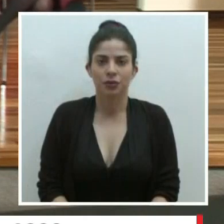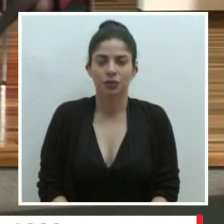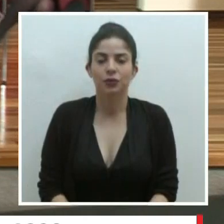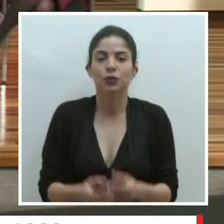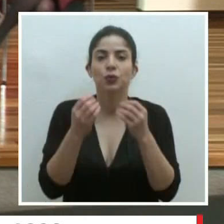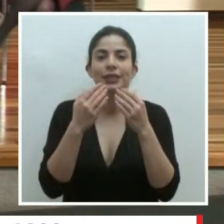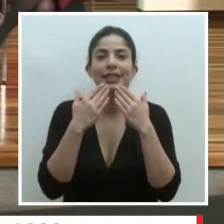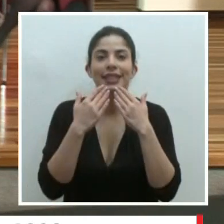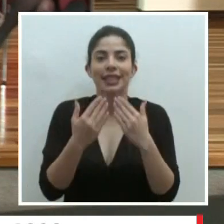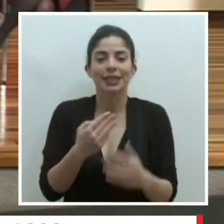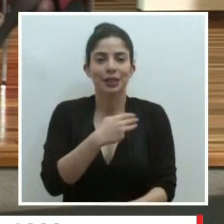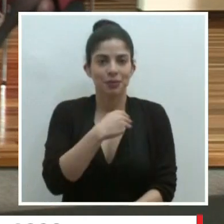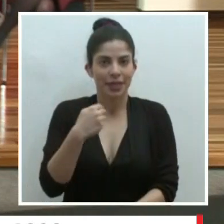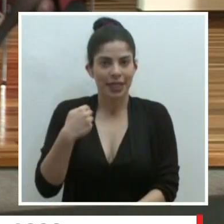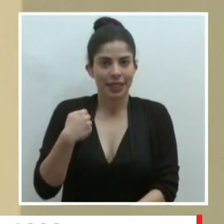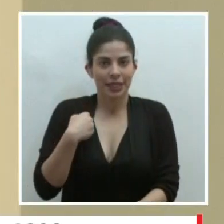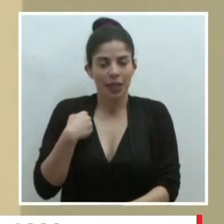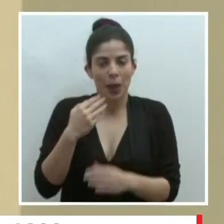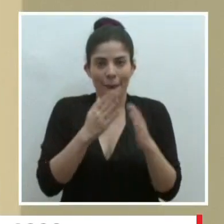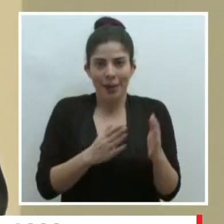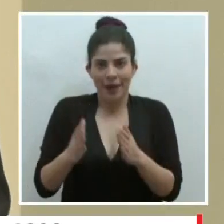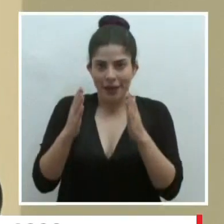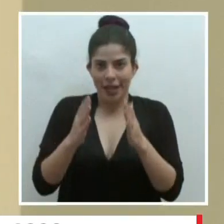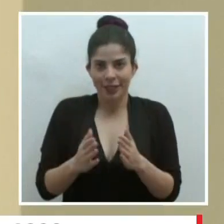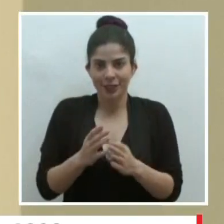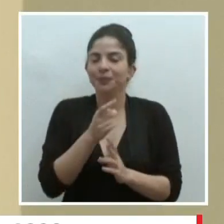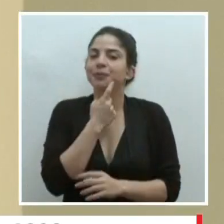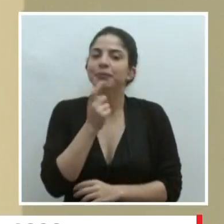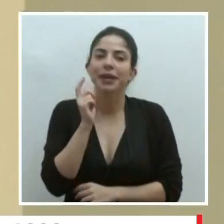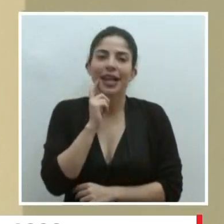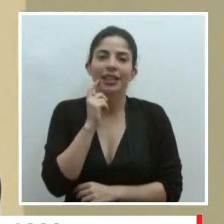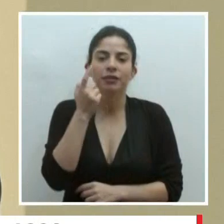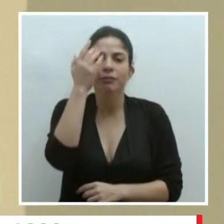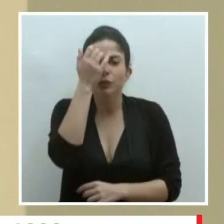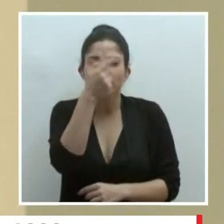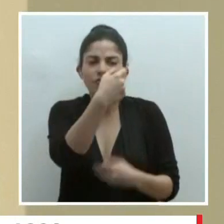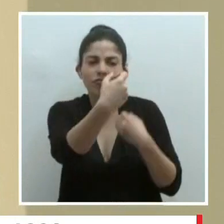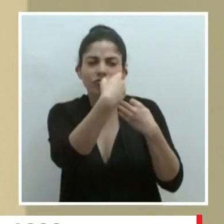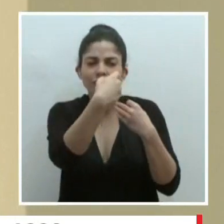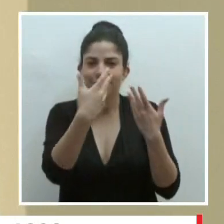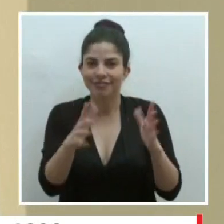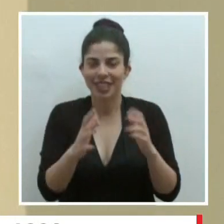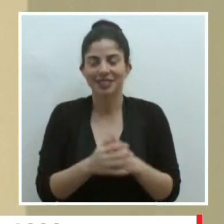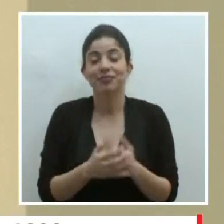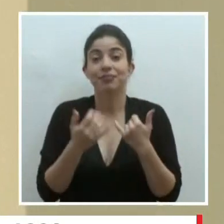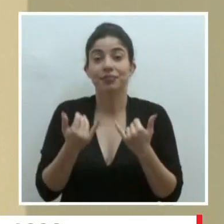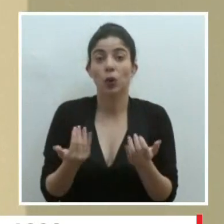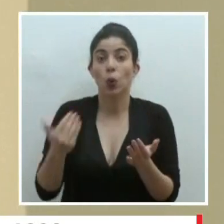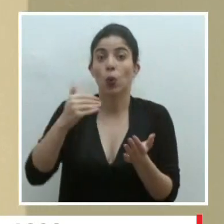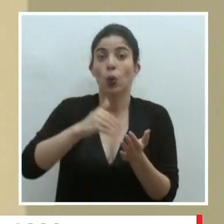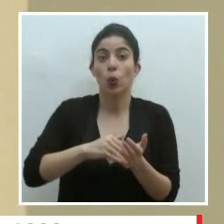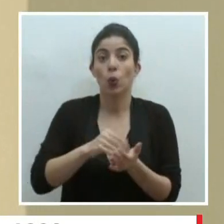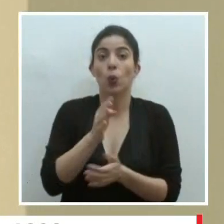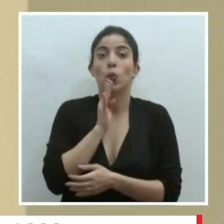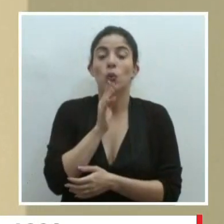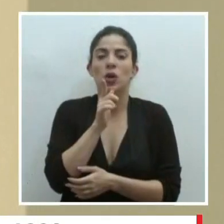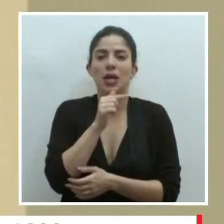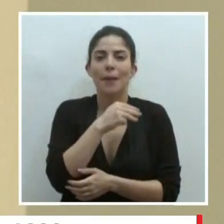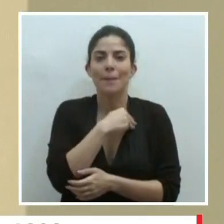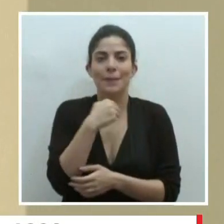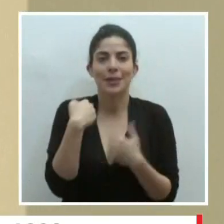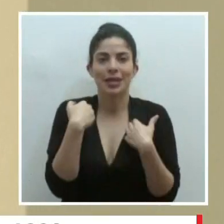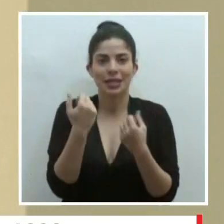Muchas gracias a la ministra de Planificación, la señora Pilar Garrido, por el detalle. A continuación, volvemos a cederle la palabra al